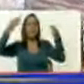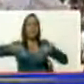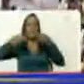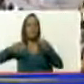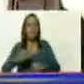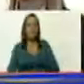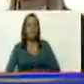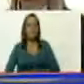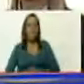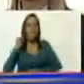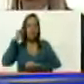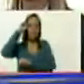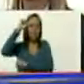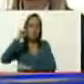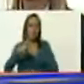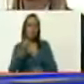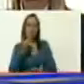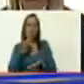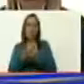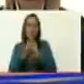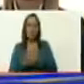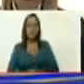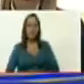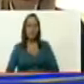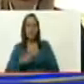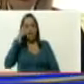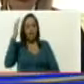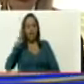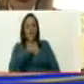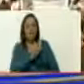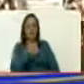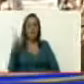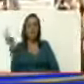¡Venceremos! Muchas gracias. ¡Que Dios bendiga a Venezuela!